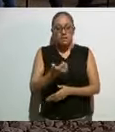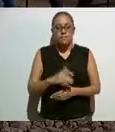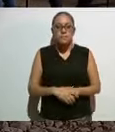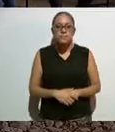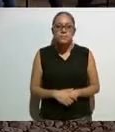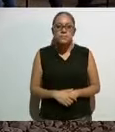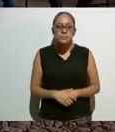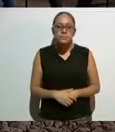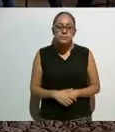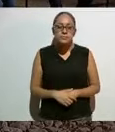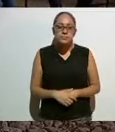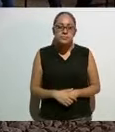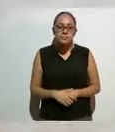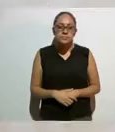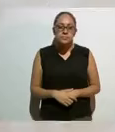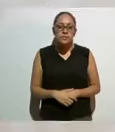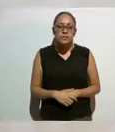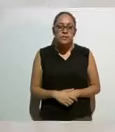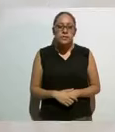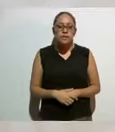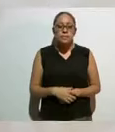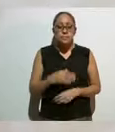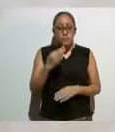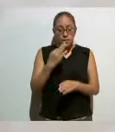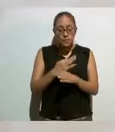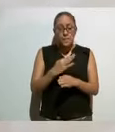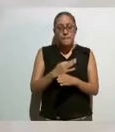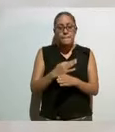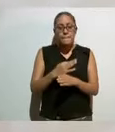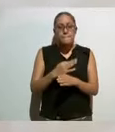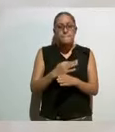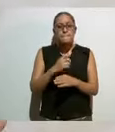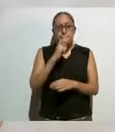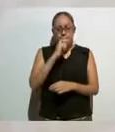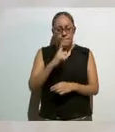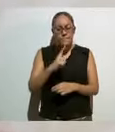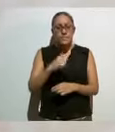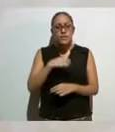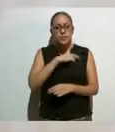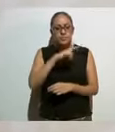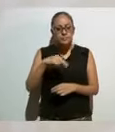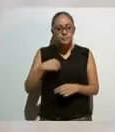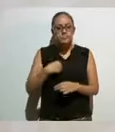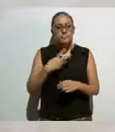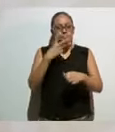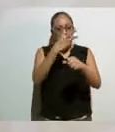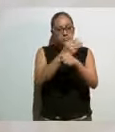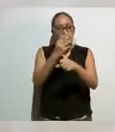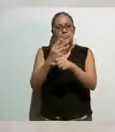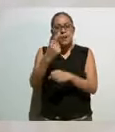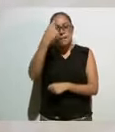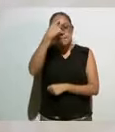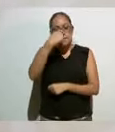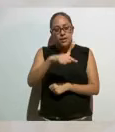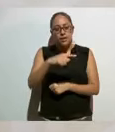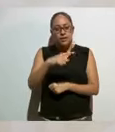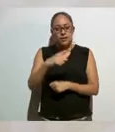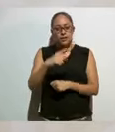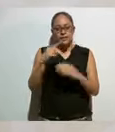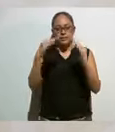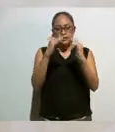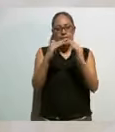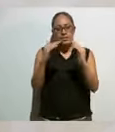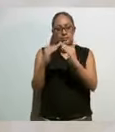escrituras. Vamos también a mejorar las viviendas, porque como aquí